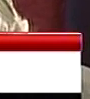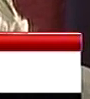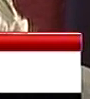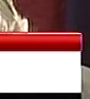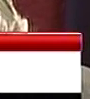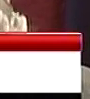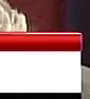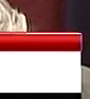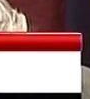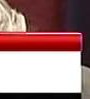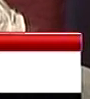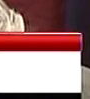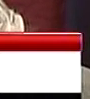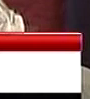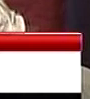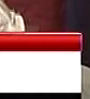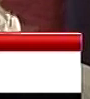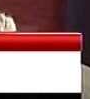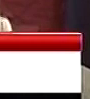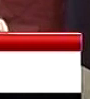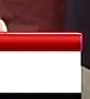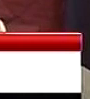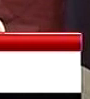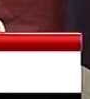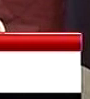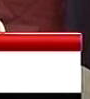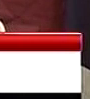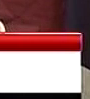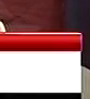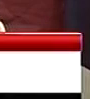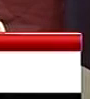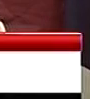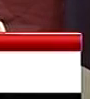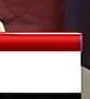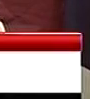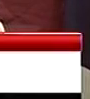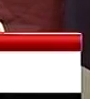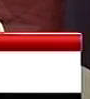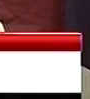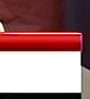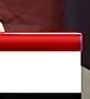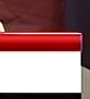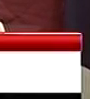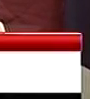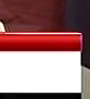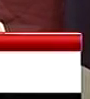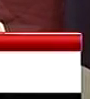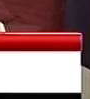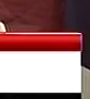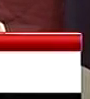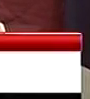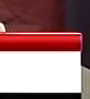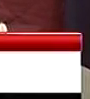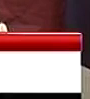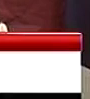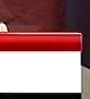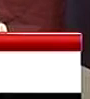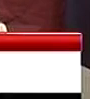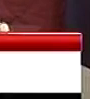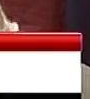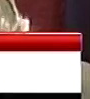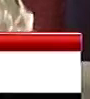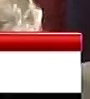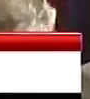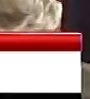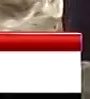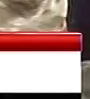que el presidente de la comisión y todos los miembros de la comisión de presupuesto vamos a apoyar si usted presenta alguna